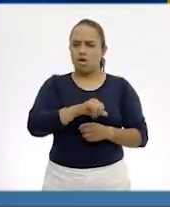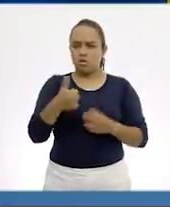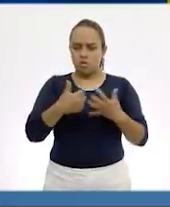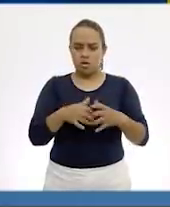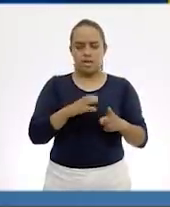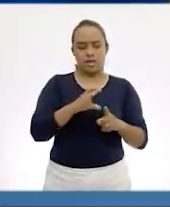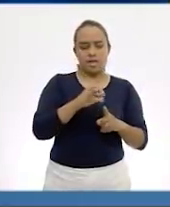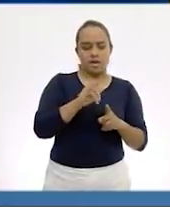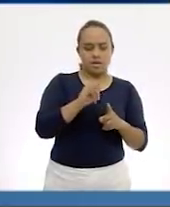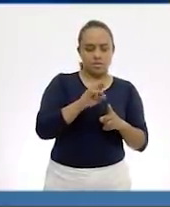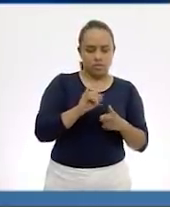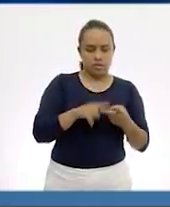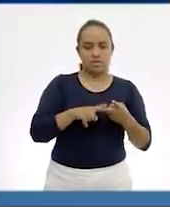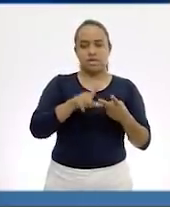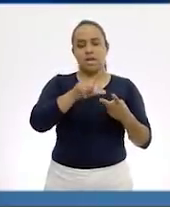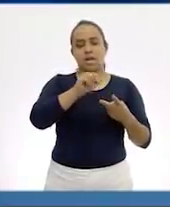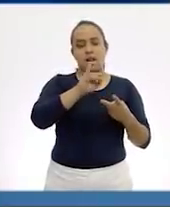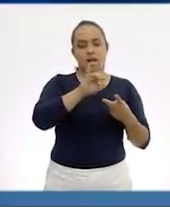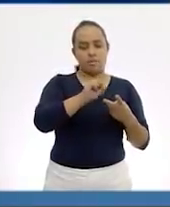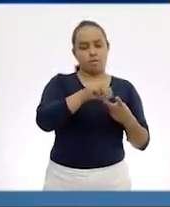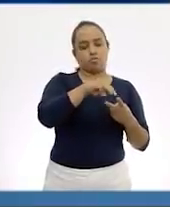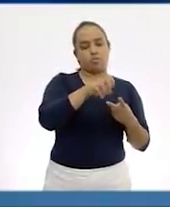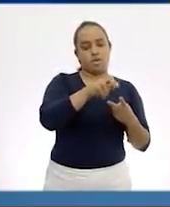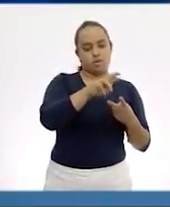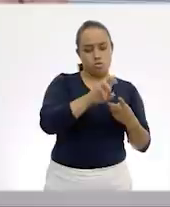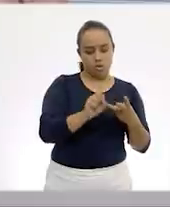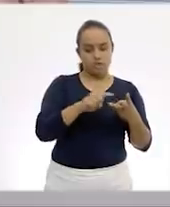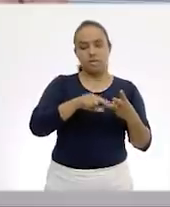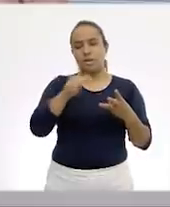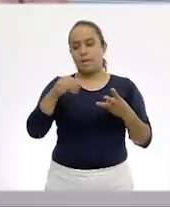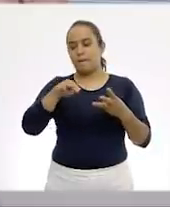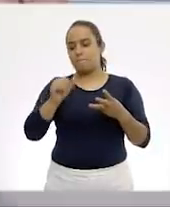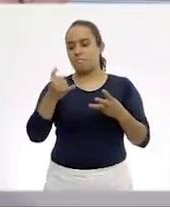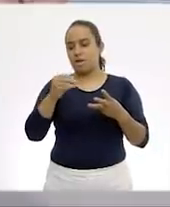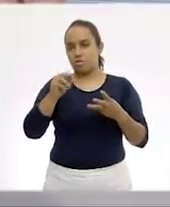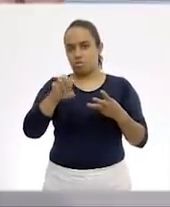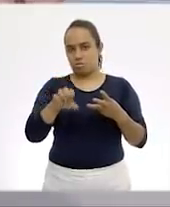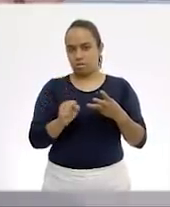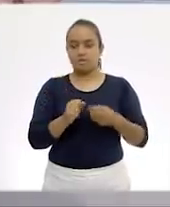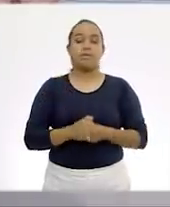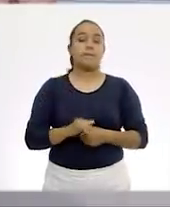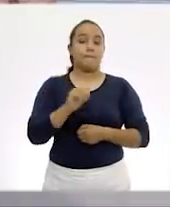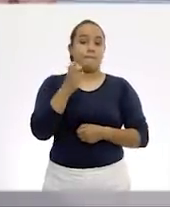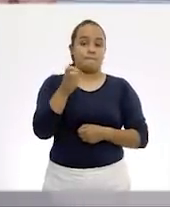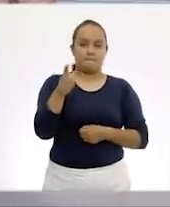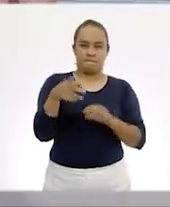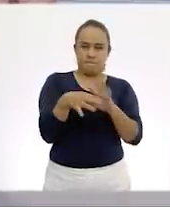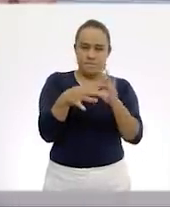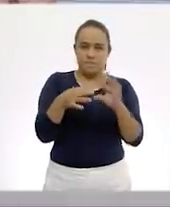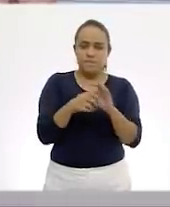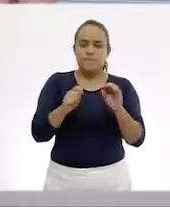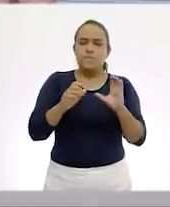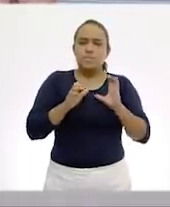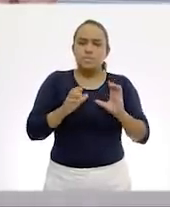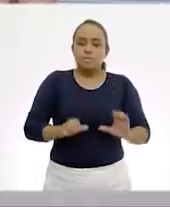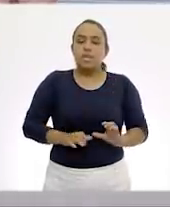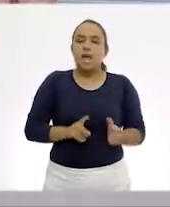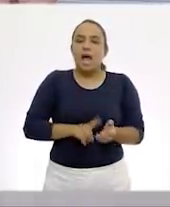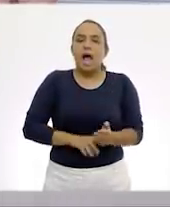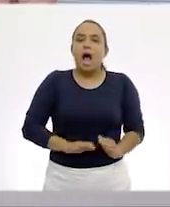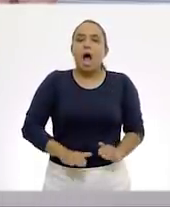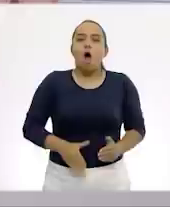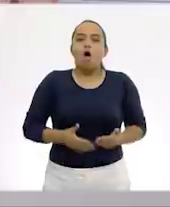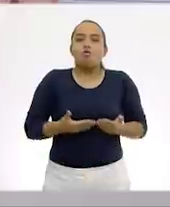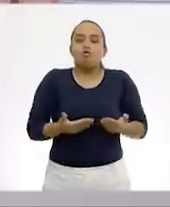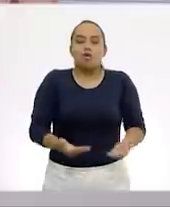el clítoris, los labios menores y los labios mayores. Sí, esos que acabas de mencionar son órganos externos